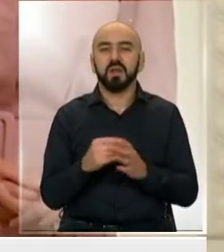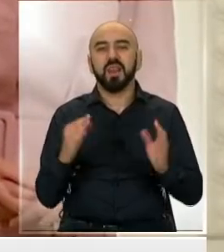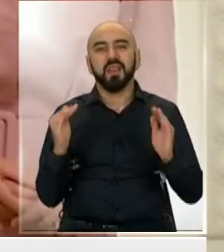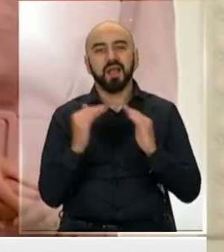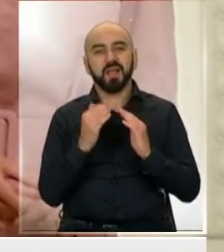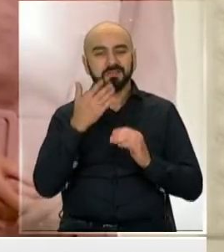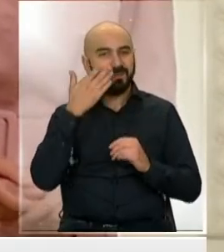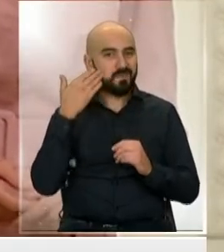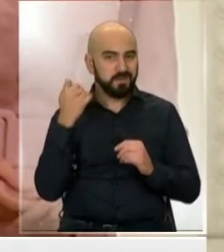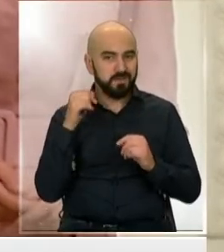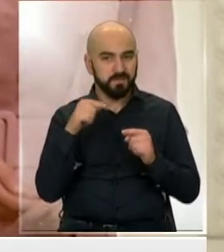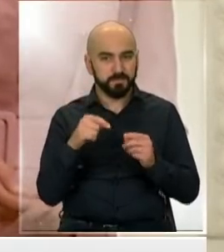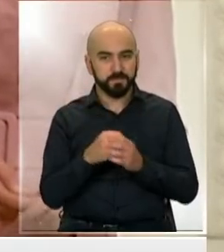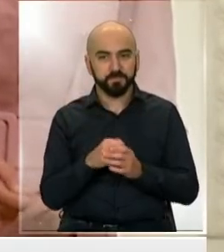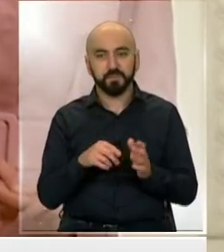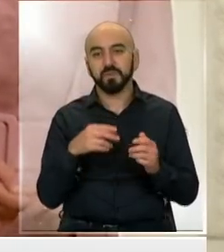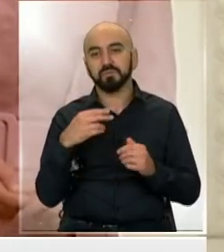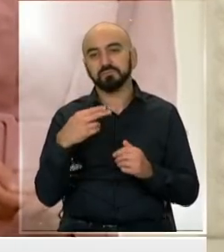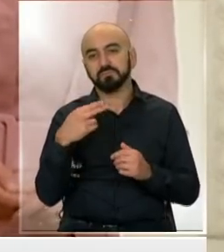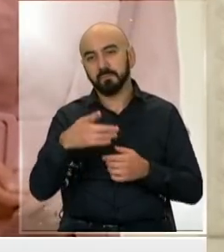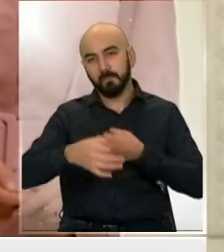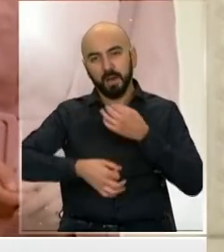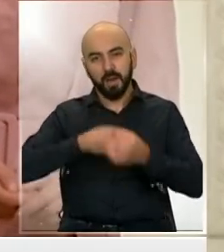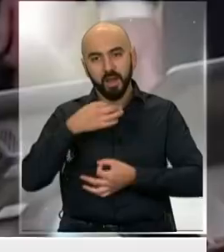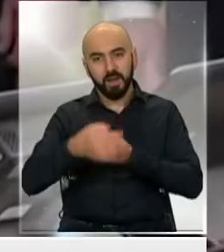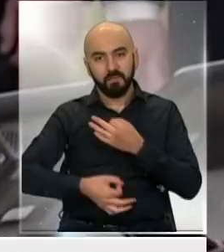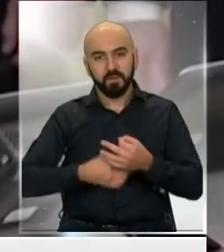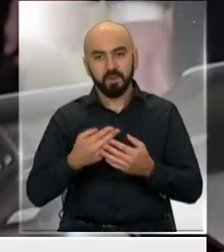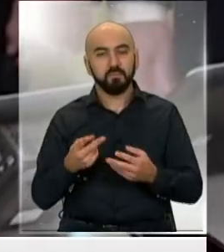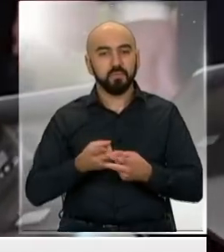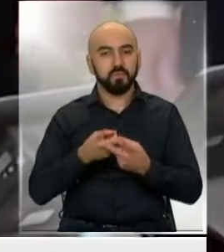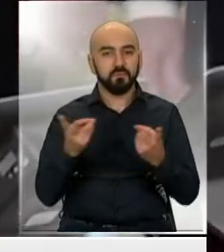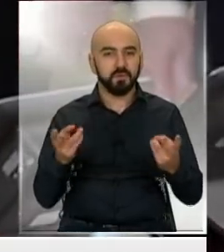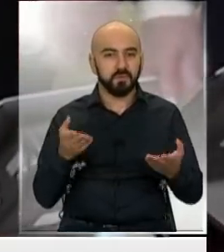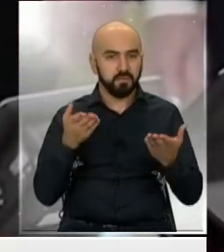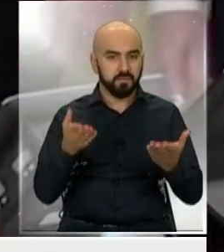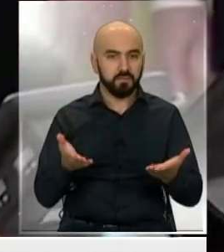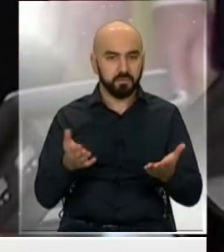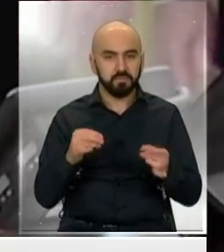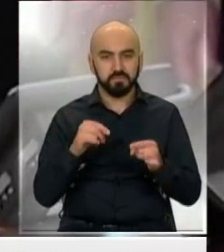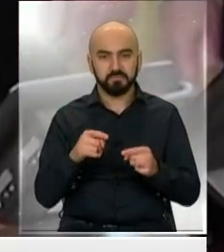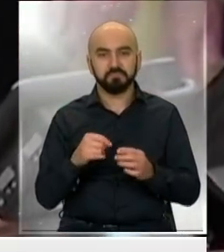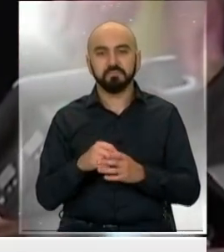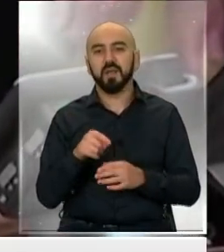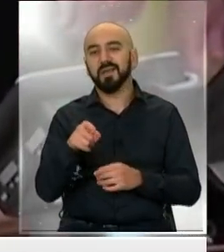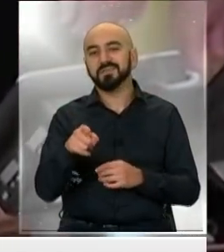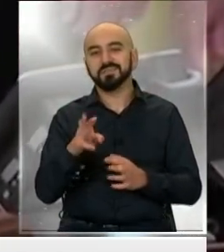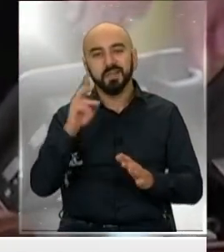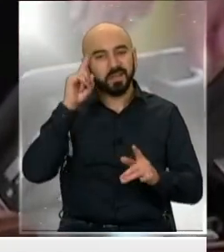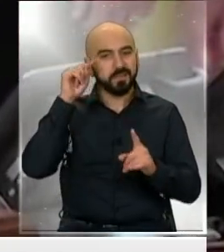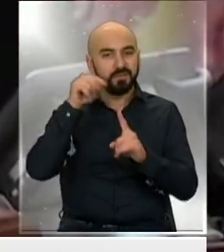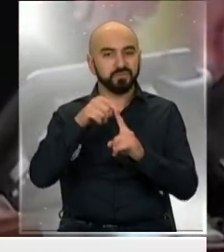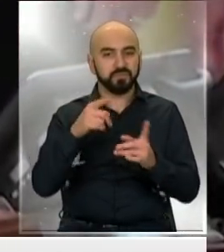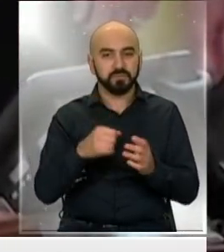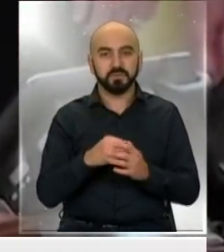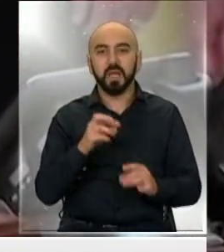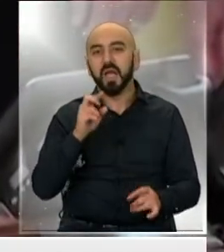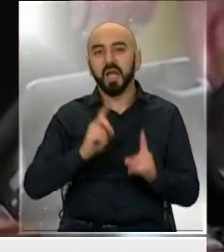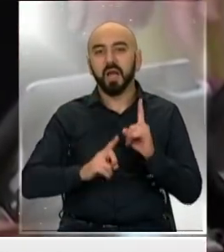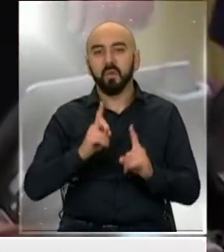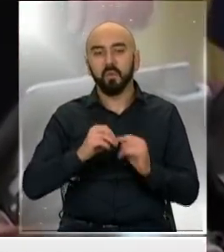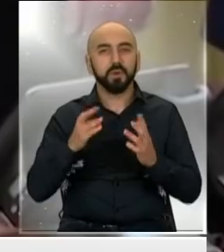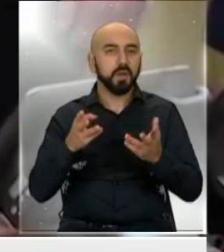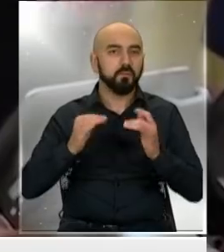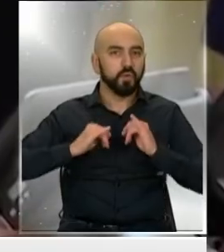donde con sus propias palabras dio a conocer ante este público numeroso esa intención. Algunas fuentes del círculo